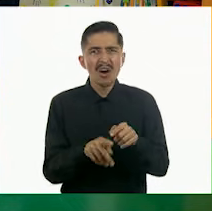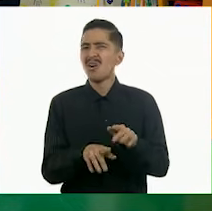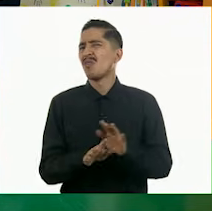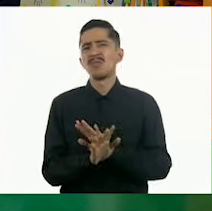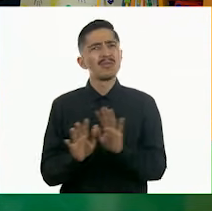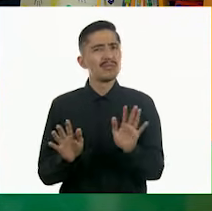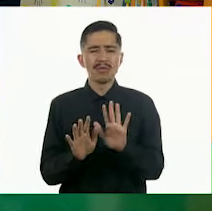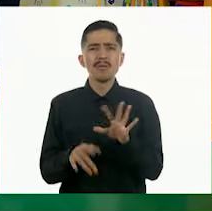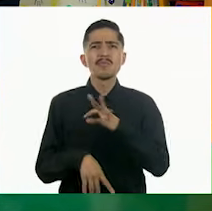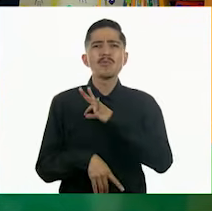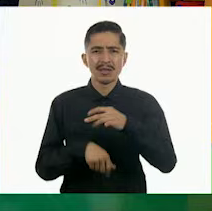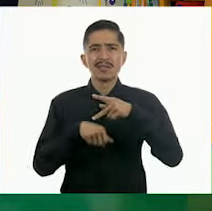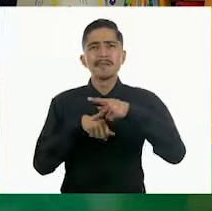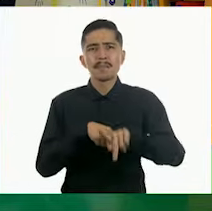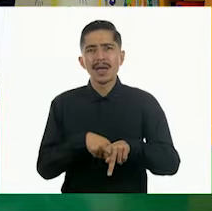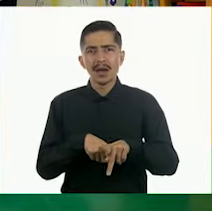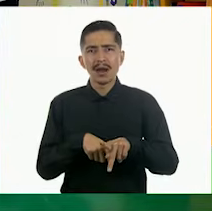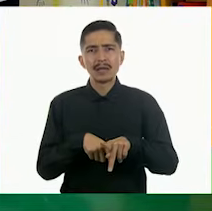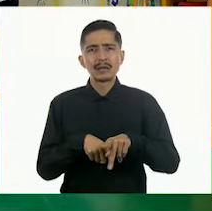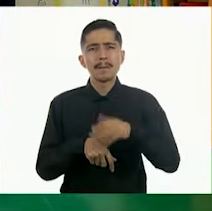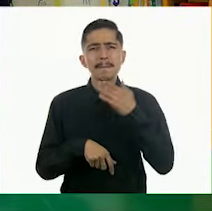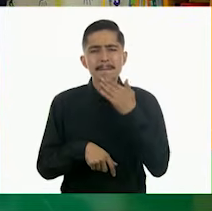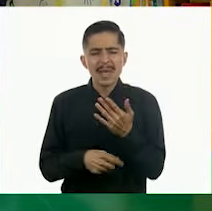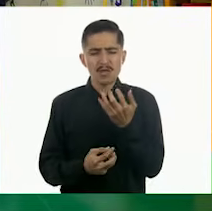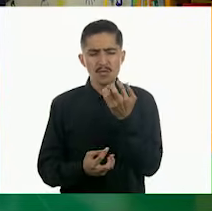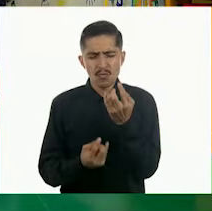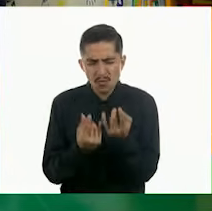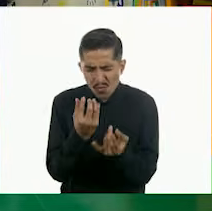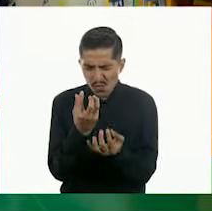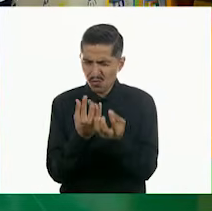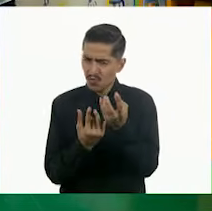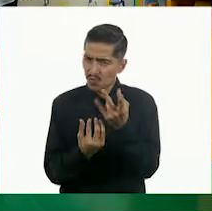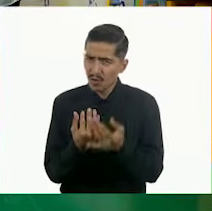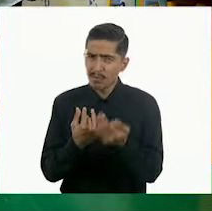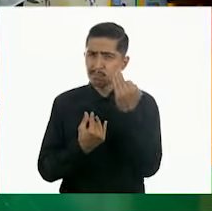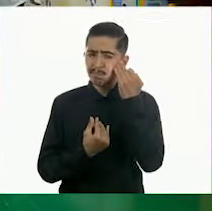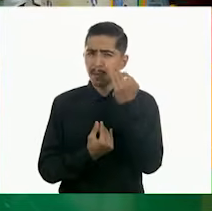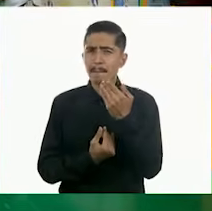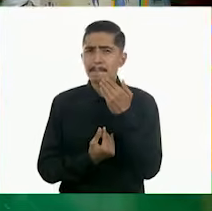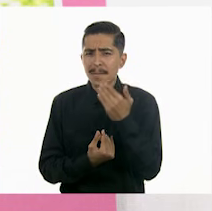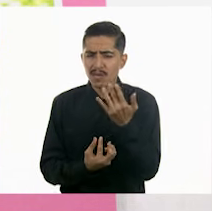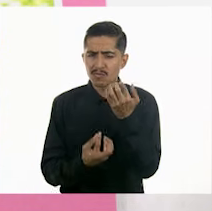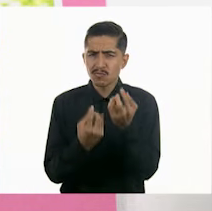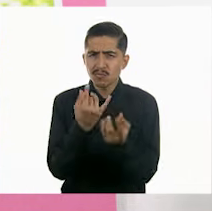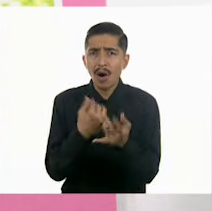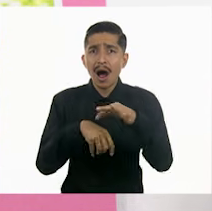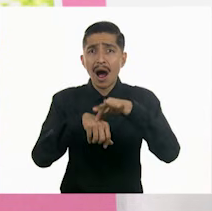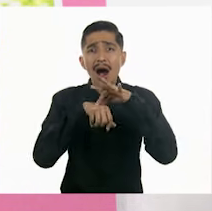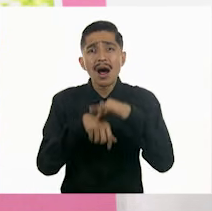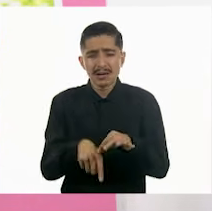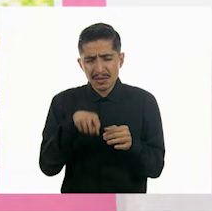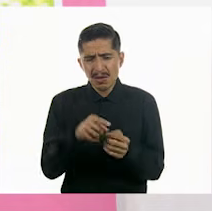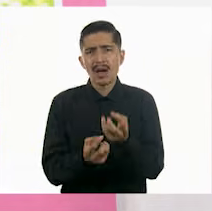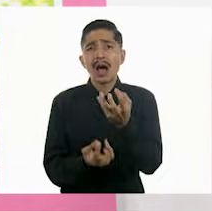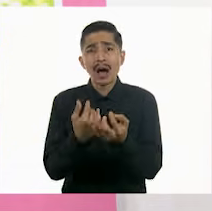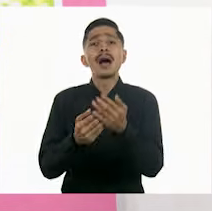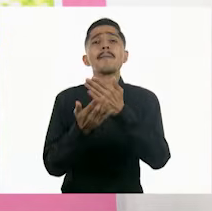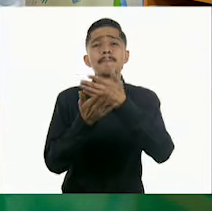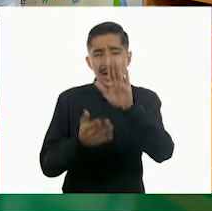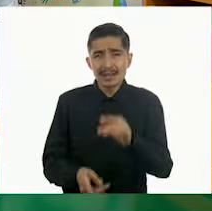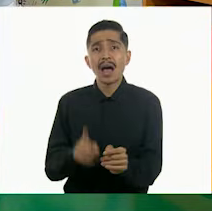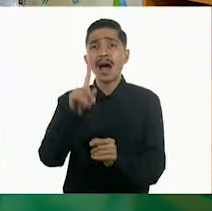puede tener riesgo, Exactamente, sobre todo las carnes. Claro. Bien cocidas nuestras carnes, hervir el agua.